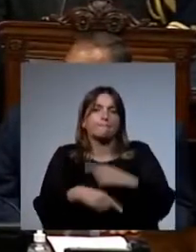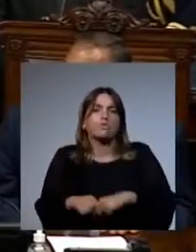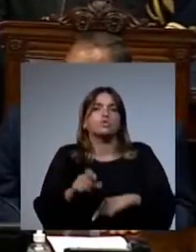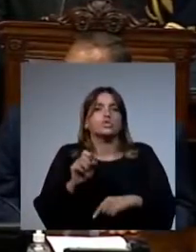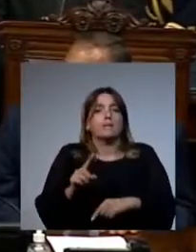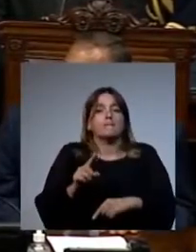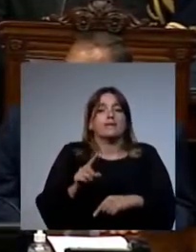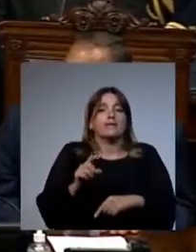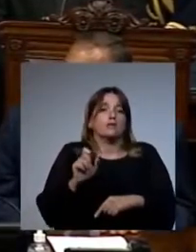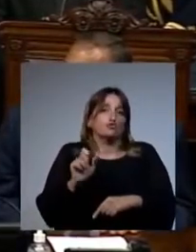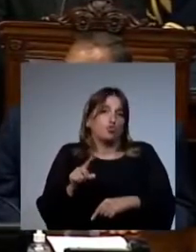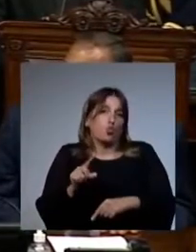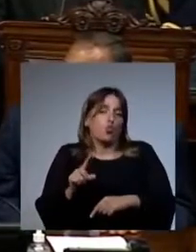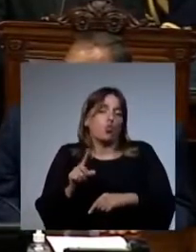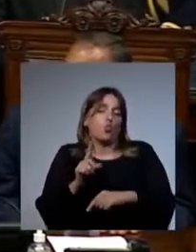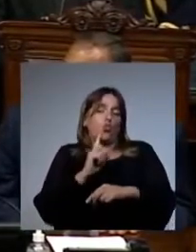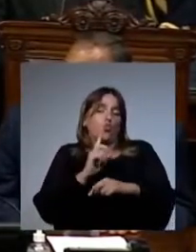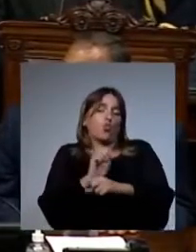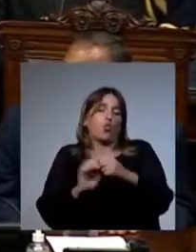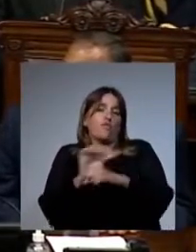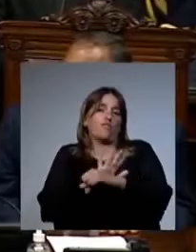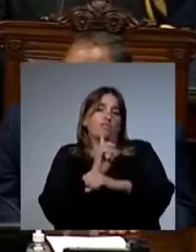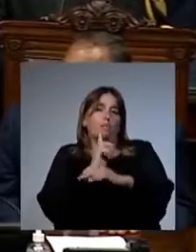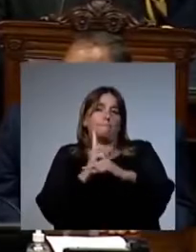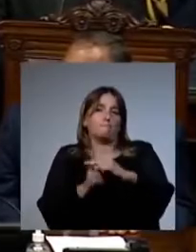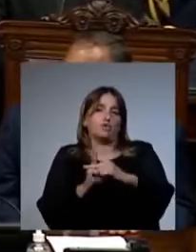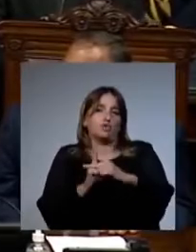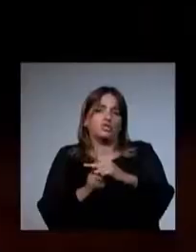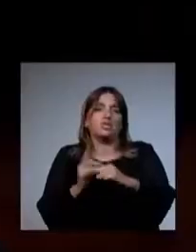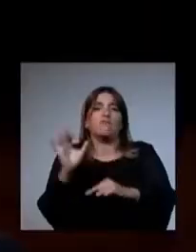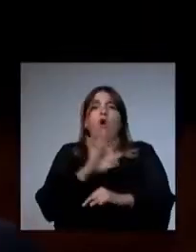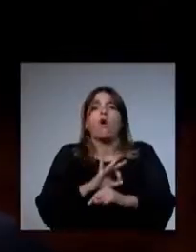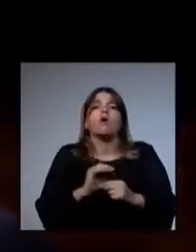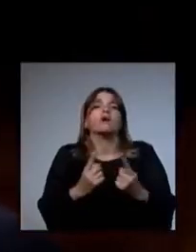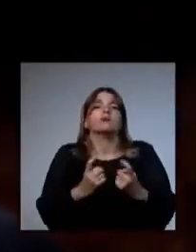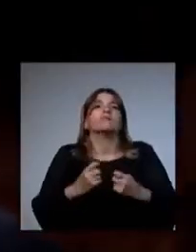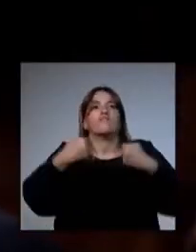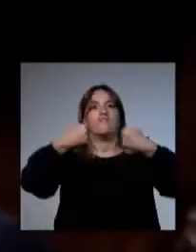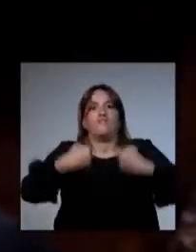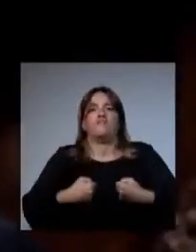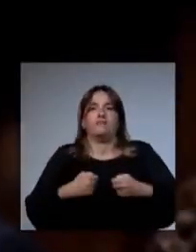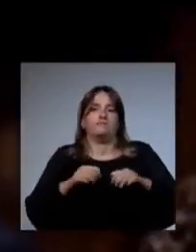resultado COVID positivo COVID-19 o que debieran guardar cuarentena.